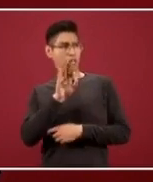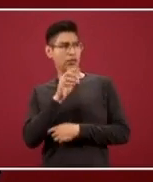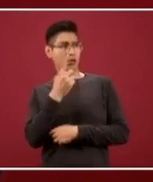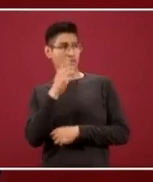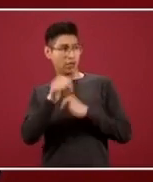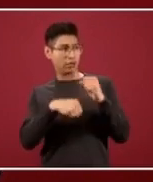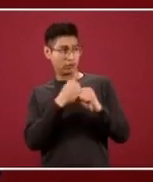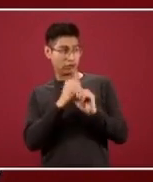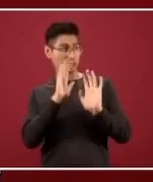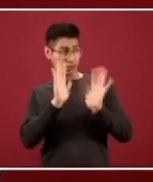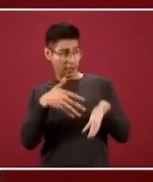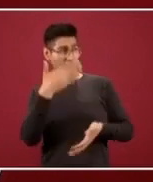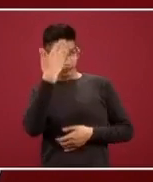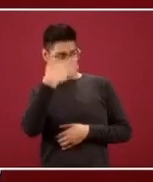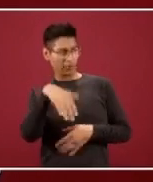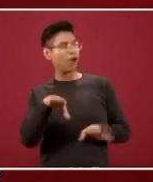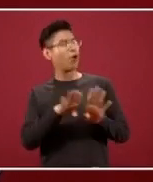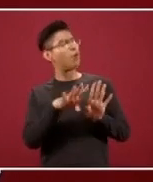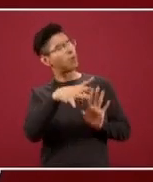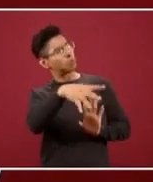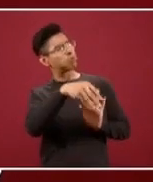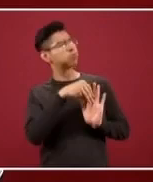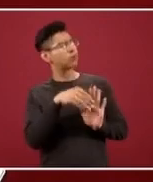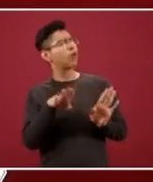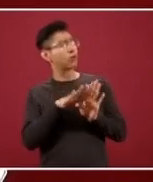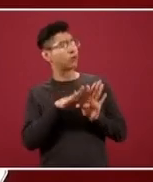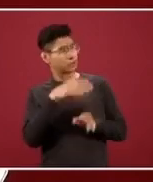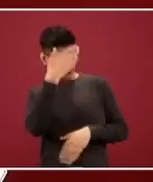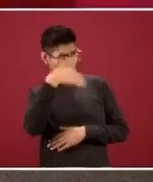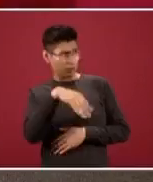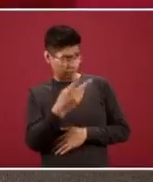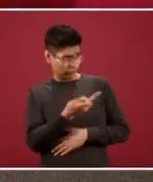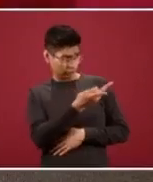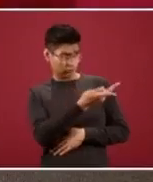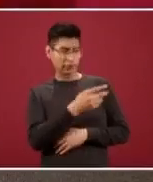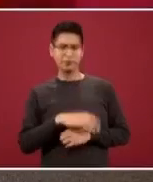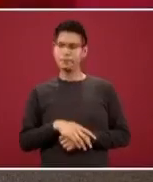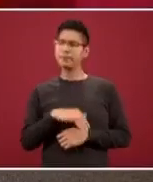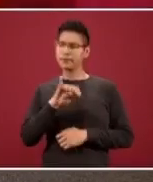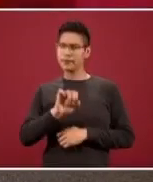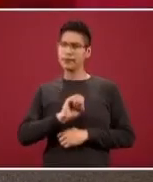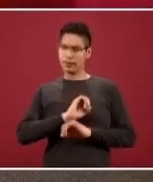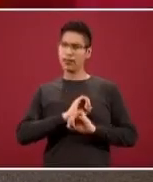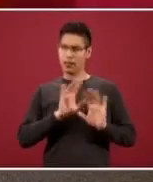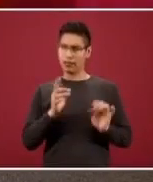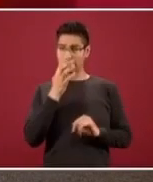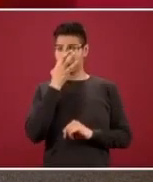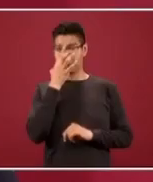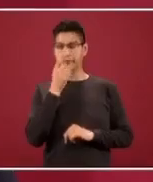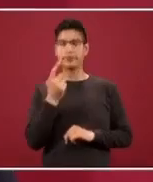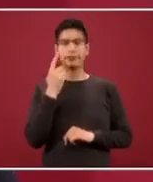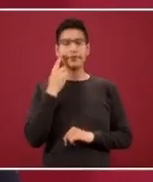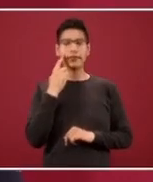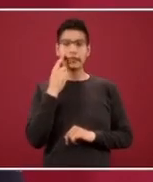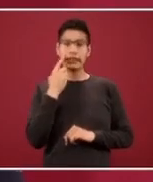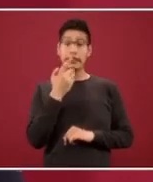exactamente la fuente de contagio, dónde fue. Con gusto. Lo del 5 al 7%, la